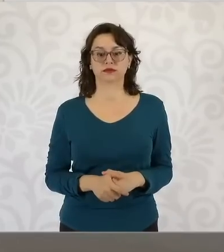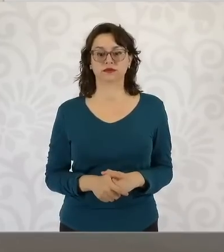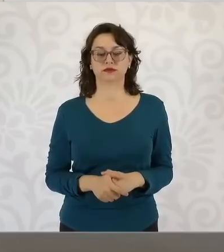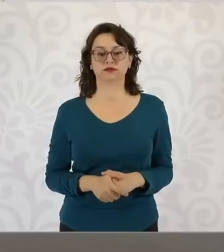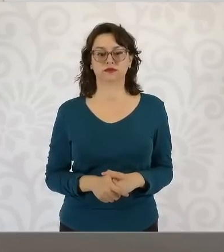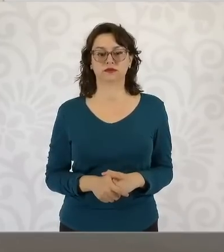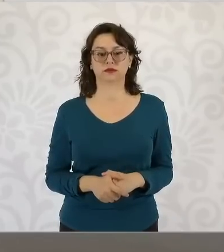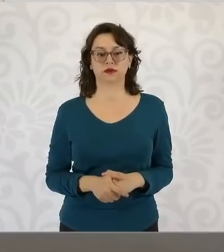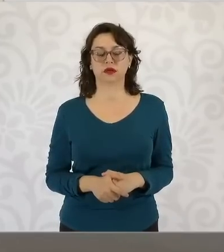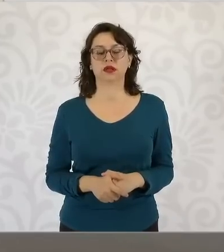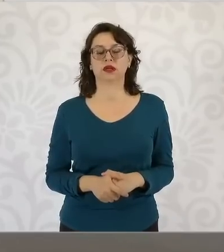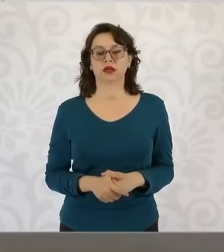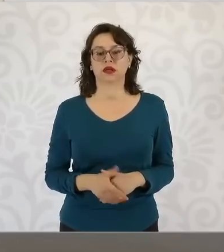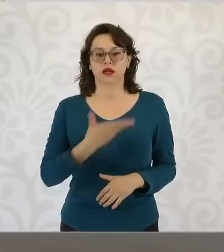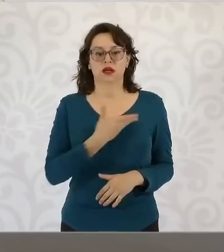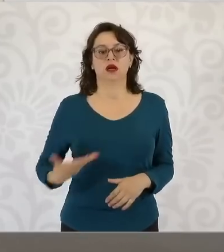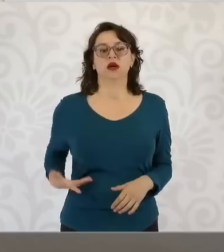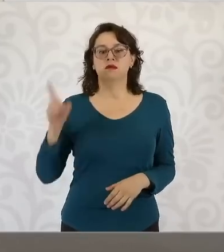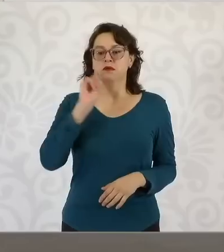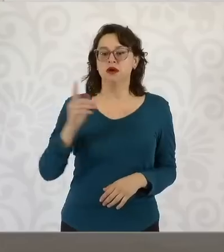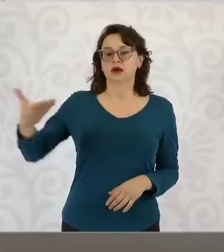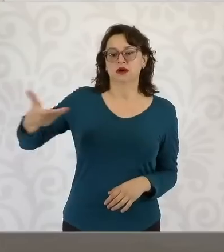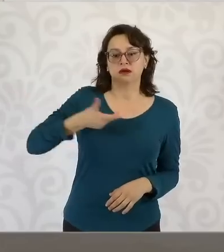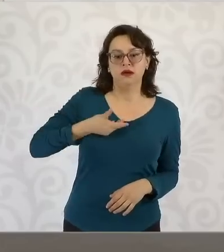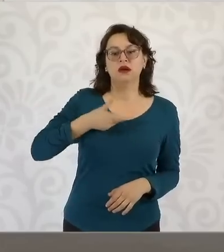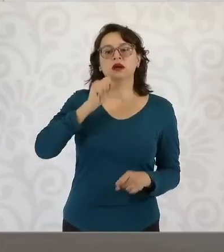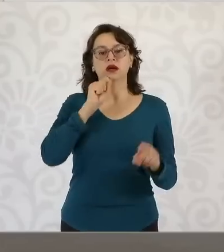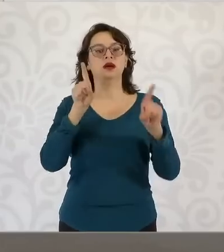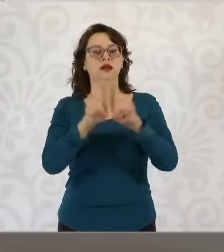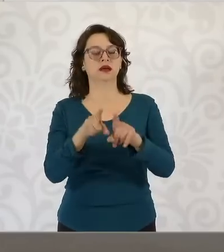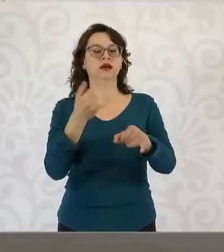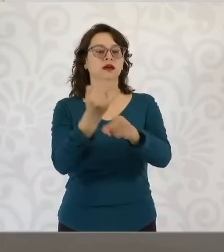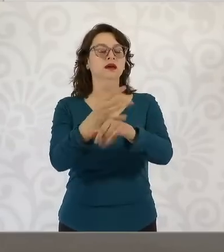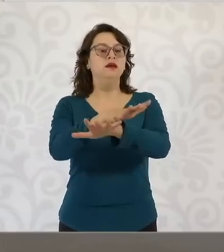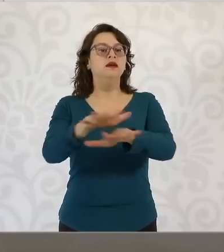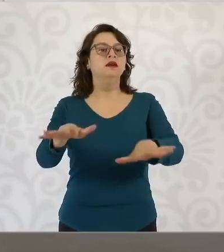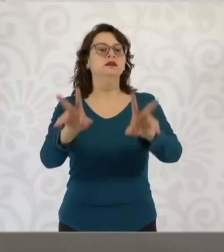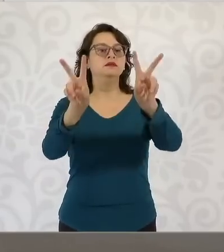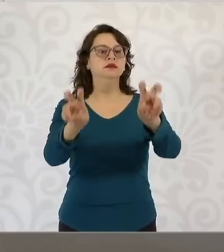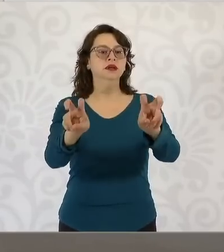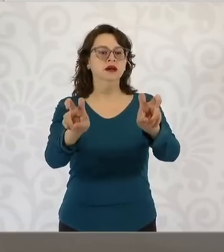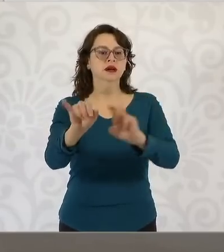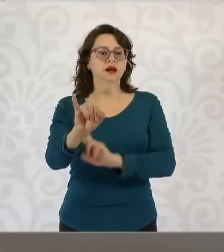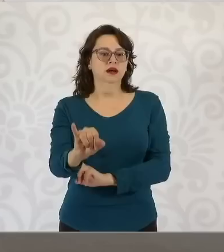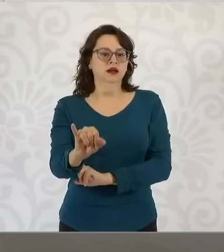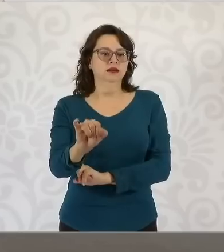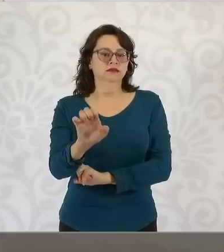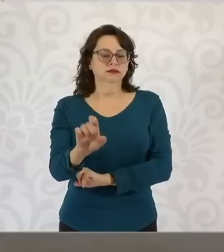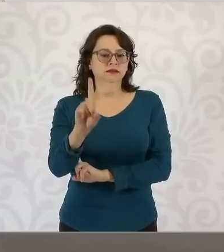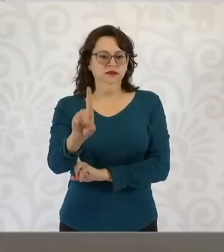siguiente, bueno, también me pidieron que les informara a ustedes de la inversión extranjera. La siguiente, por favor.